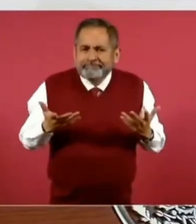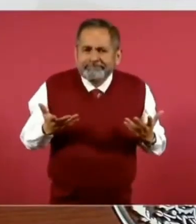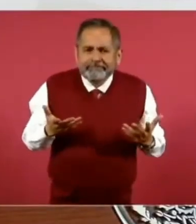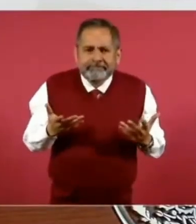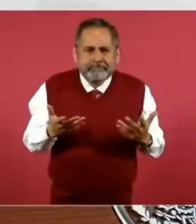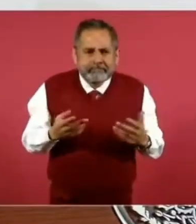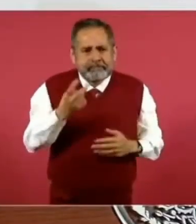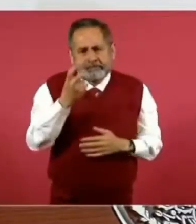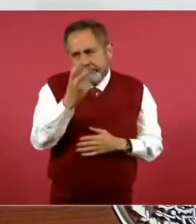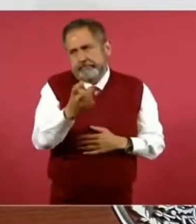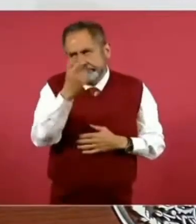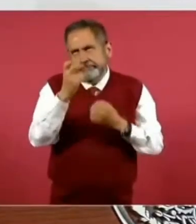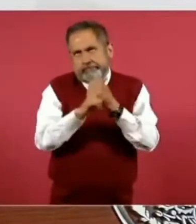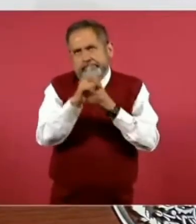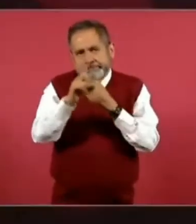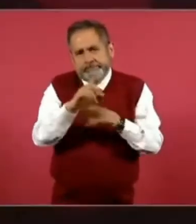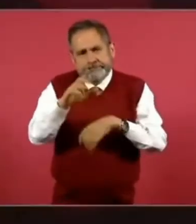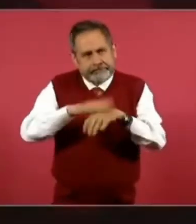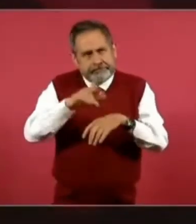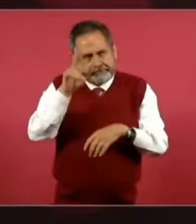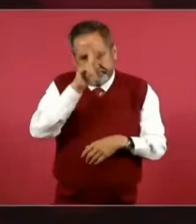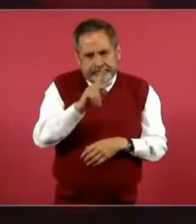Porque ese es otro problema que tienen.